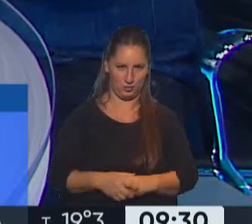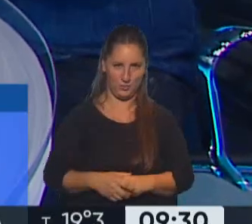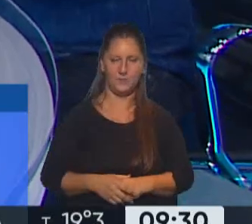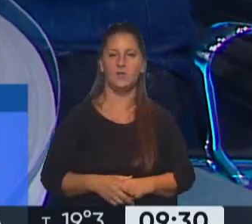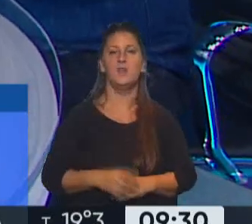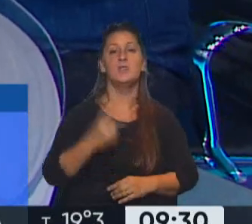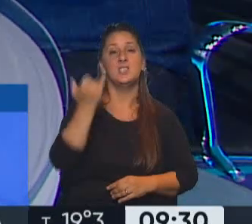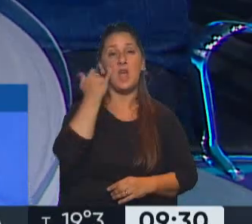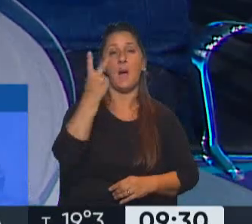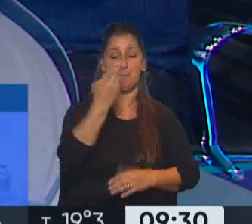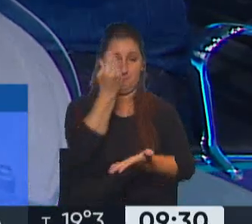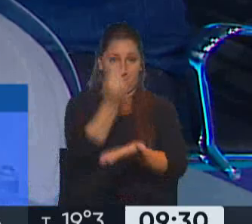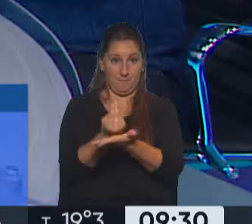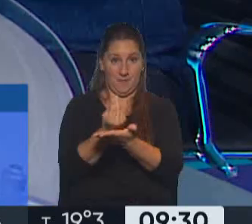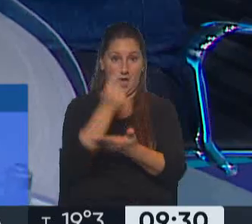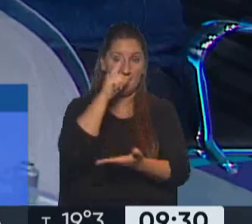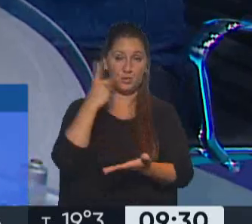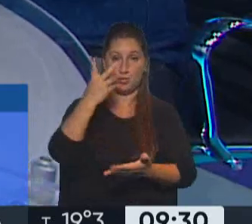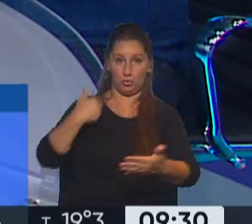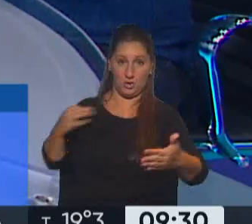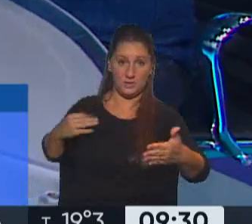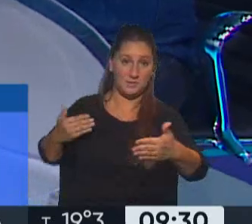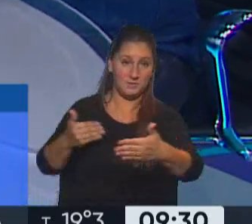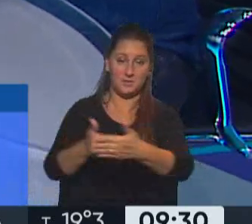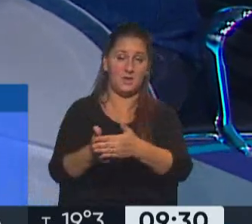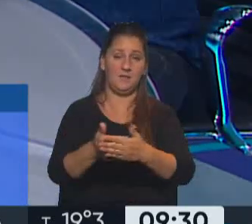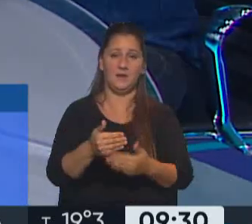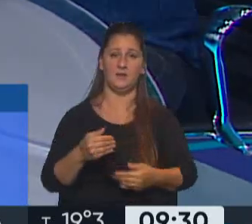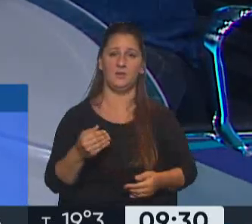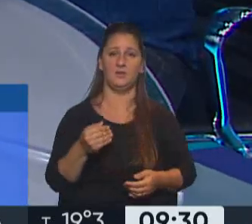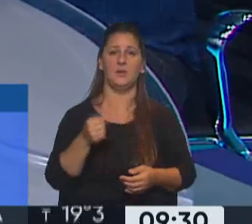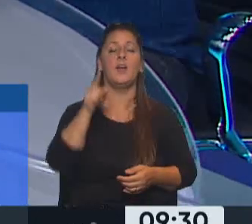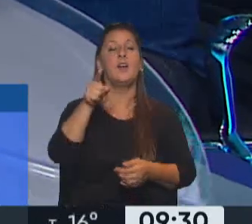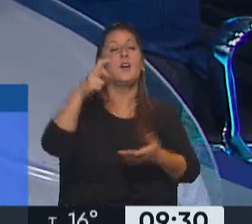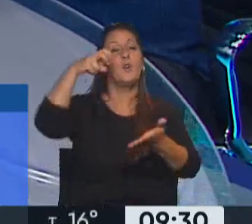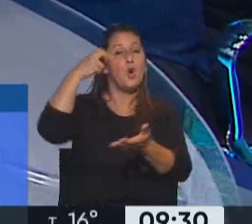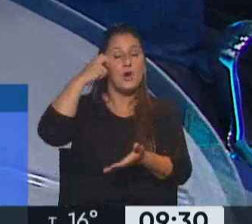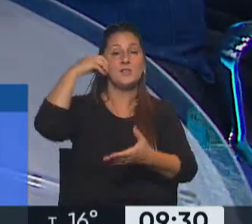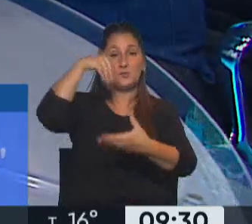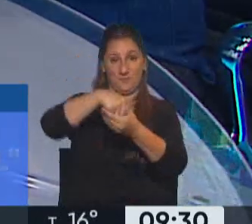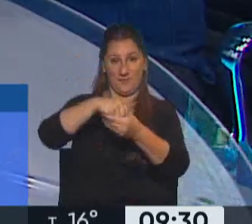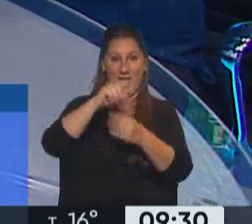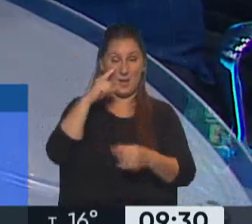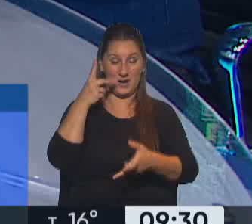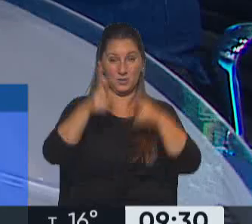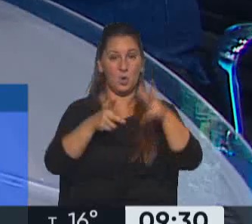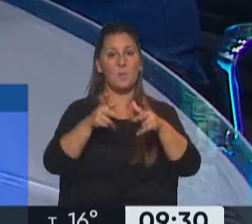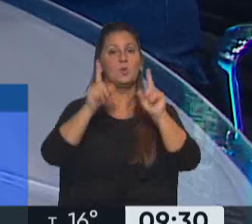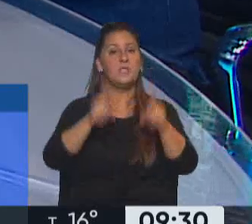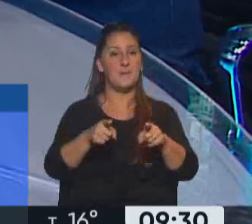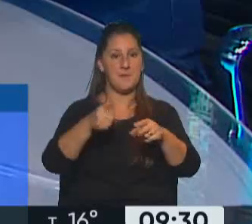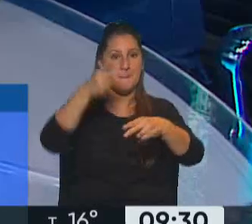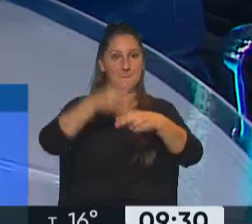son 2 años de mandato, hablábamos de lo que puede pasar adentro del Congreso, del discurso del presidente Alberto Fernández, ahora también hay una plaza que se